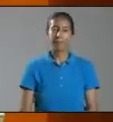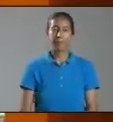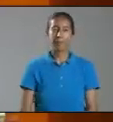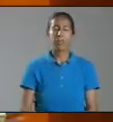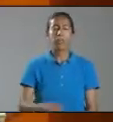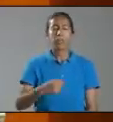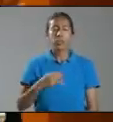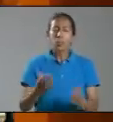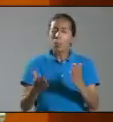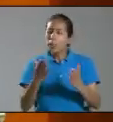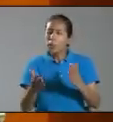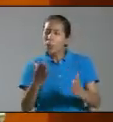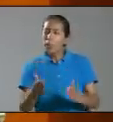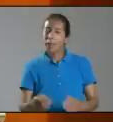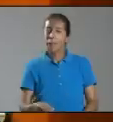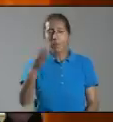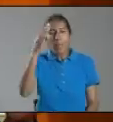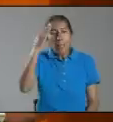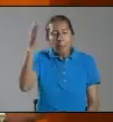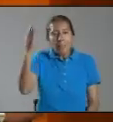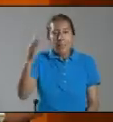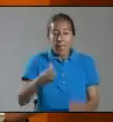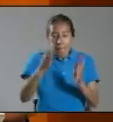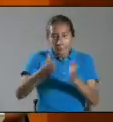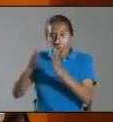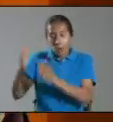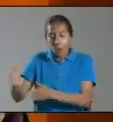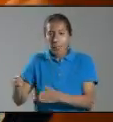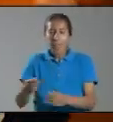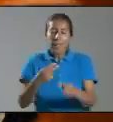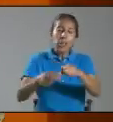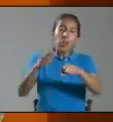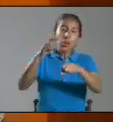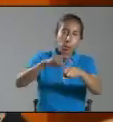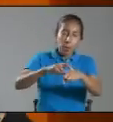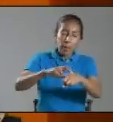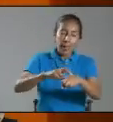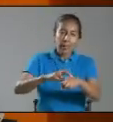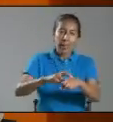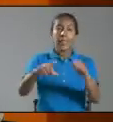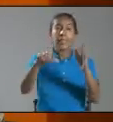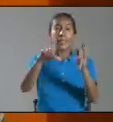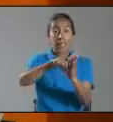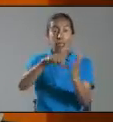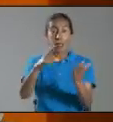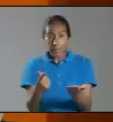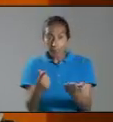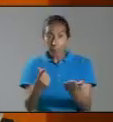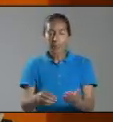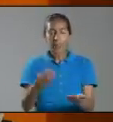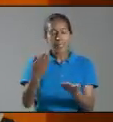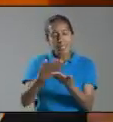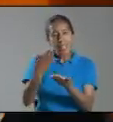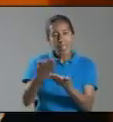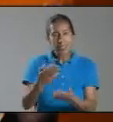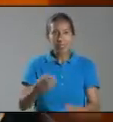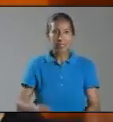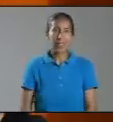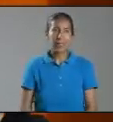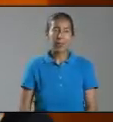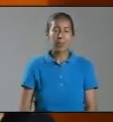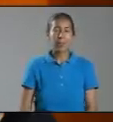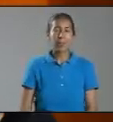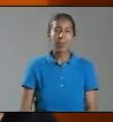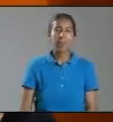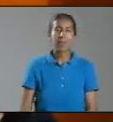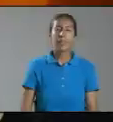Yo más o menos me sé el orden normal de los libros de la Biblia. Le digo el orden normal porque depende de la